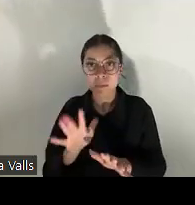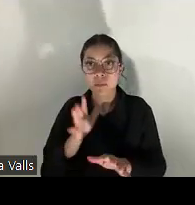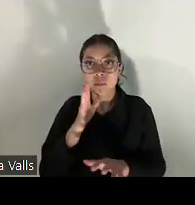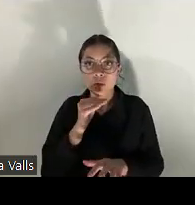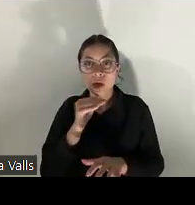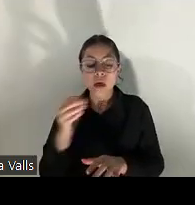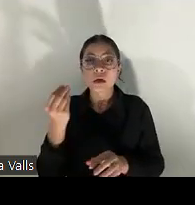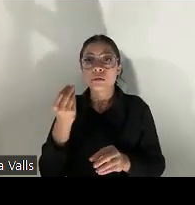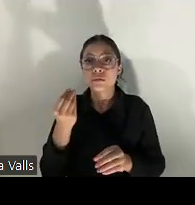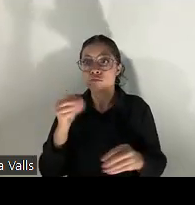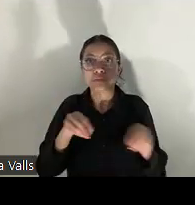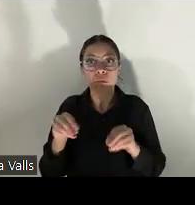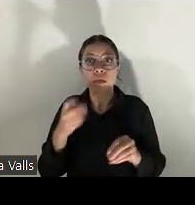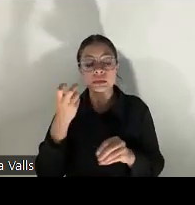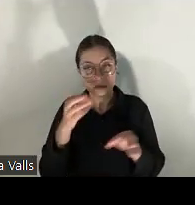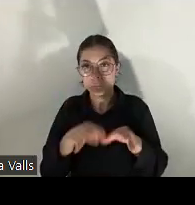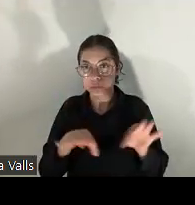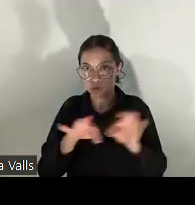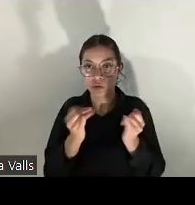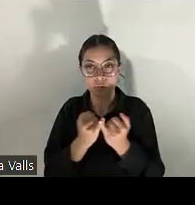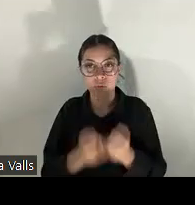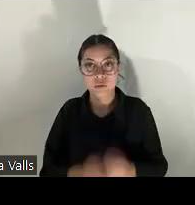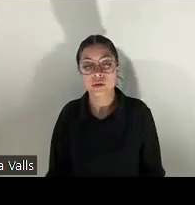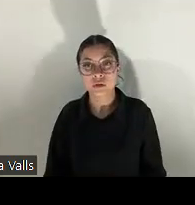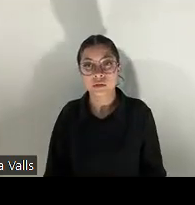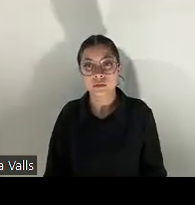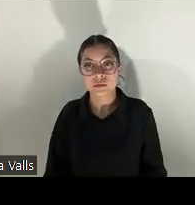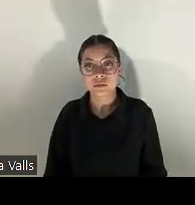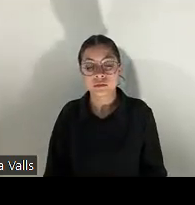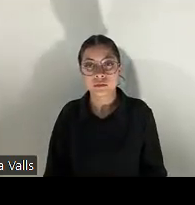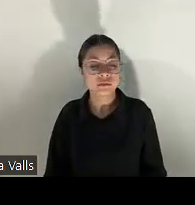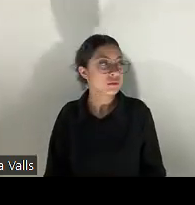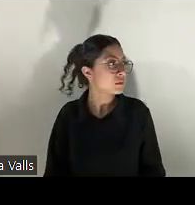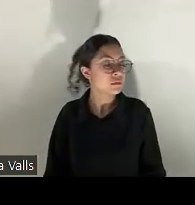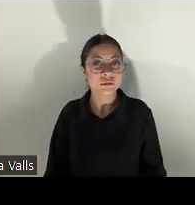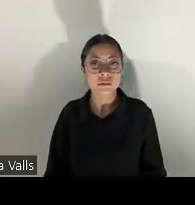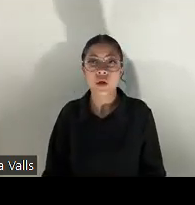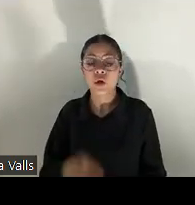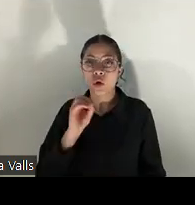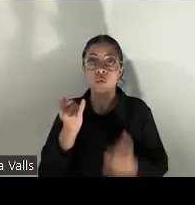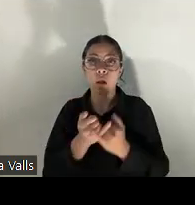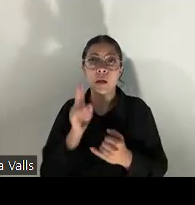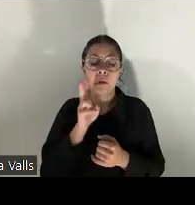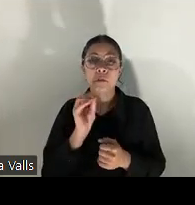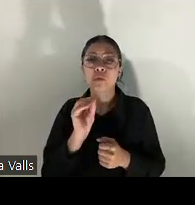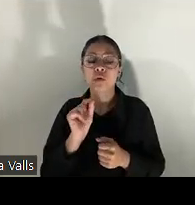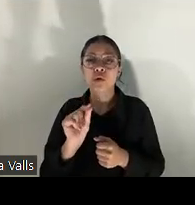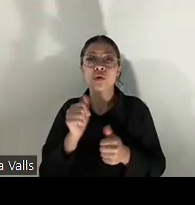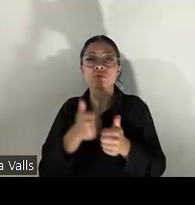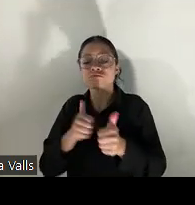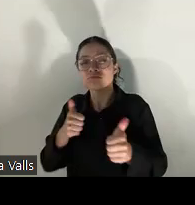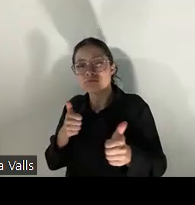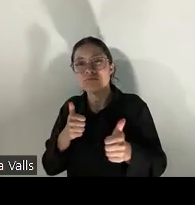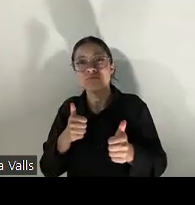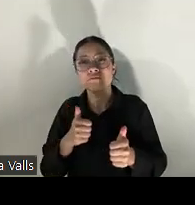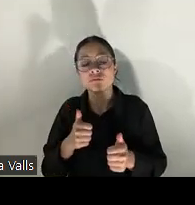gran movilidad, eso es importante, o que presenta retrasos en su organización, también nos debe de